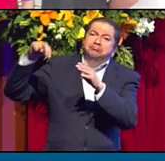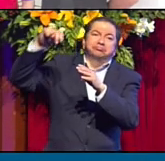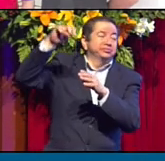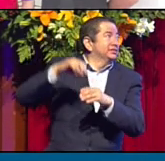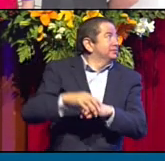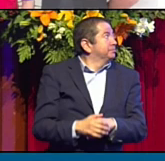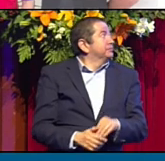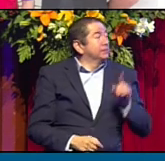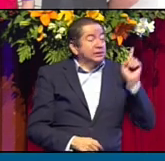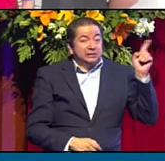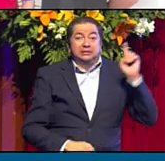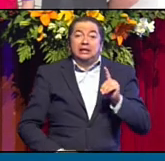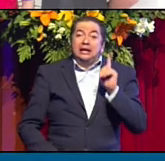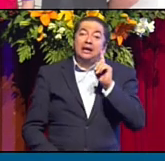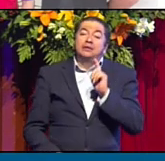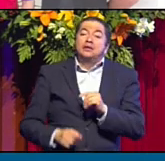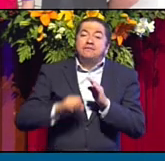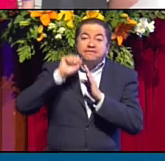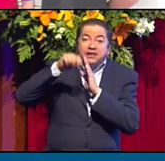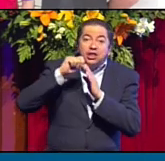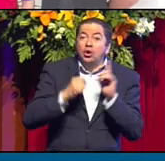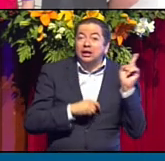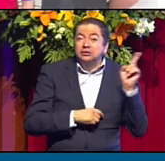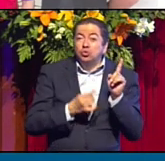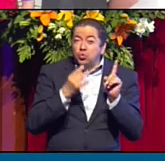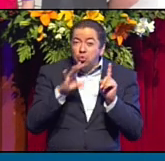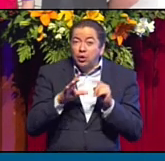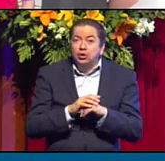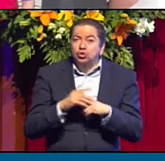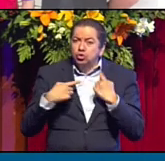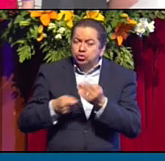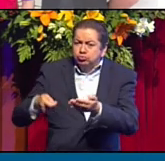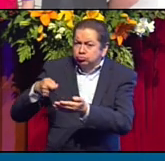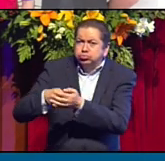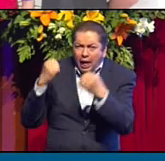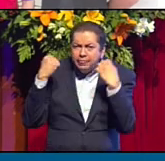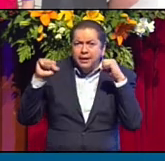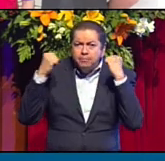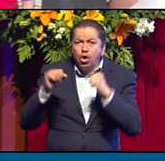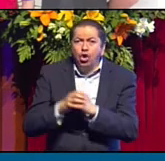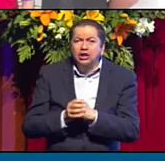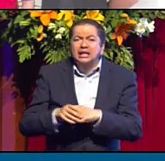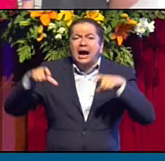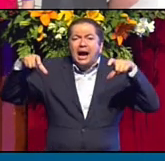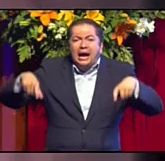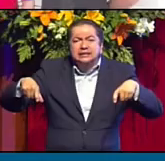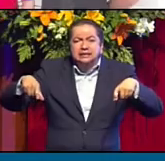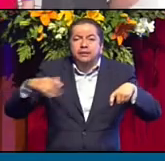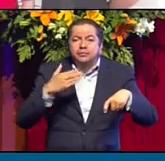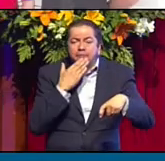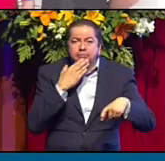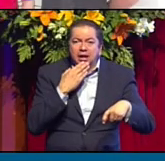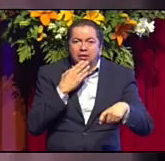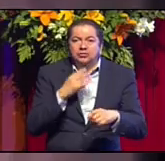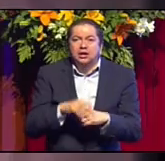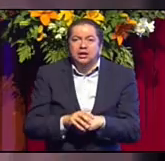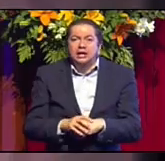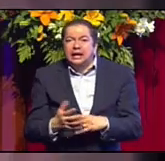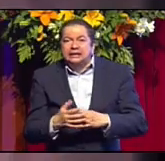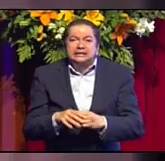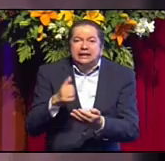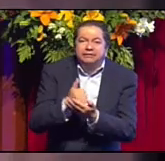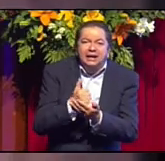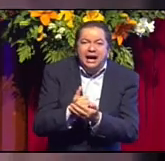una acción aislada, no es una acción aislada. Nosotros estamos invirtiendo en deporte, estamos invirtiendo en cancha. No decían, no, alcalde, nos